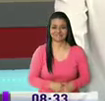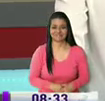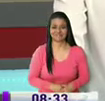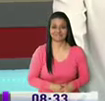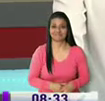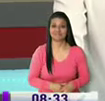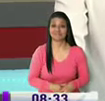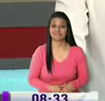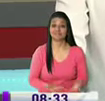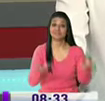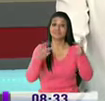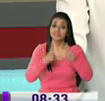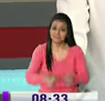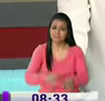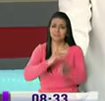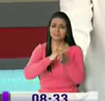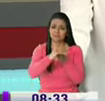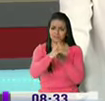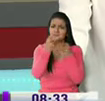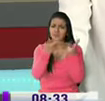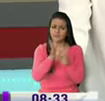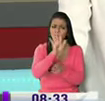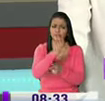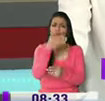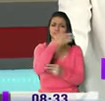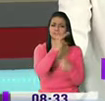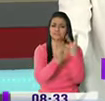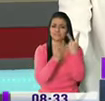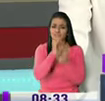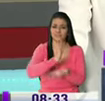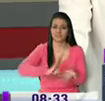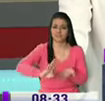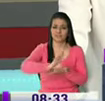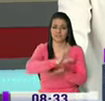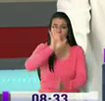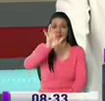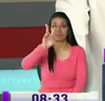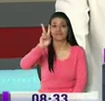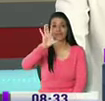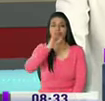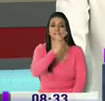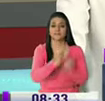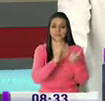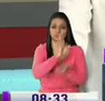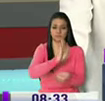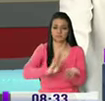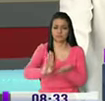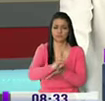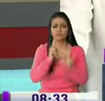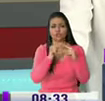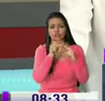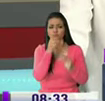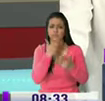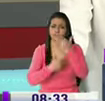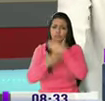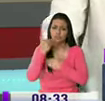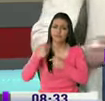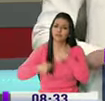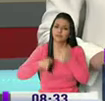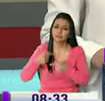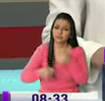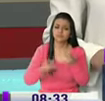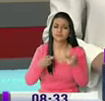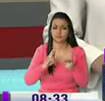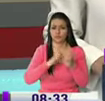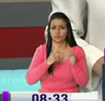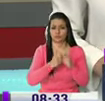es momento de hacerles una cordial invitación para que forme parte de este segmento Telecentro Visita Tu Barrio, para conocer su historia y tradiciones. Recuerde